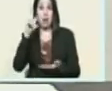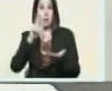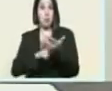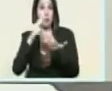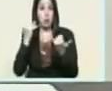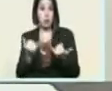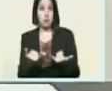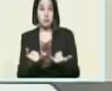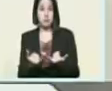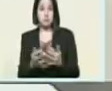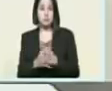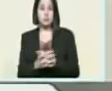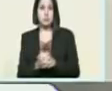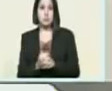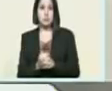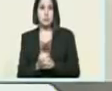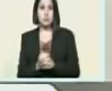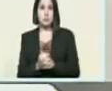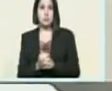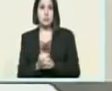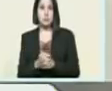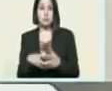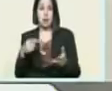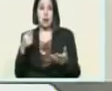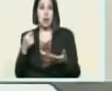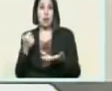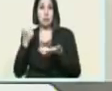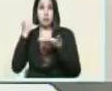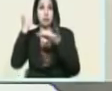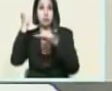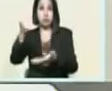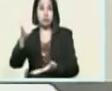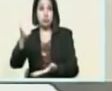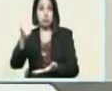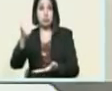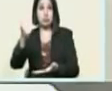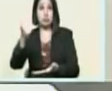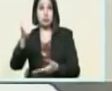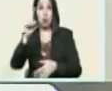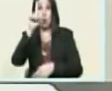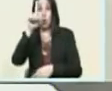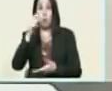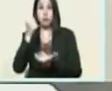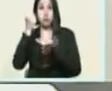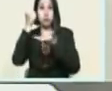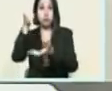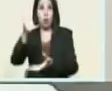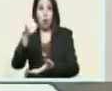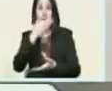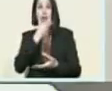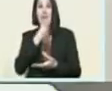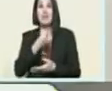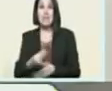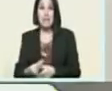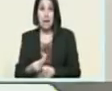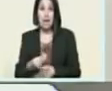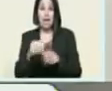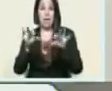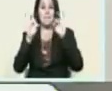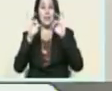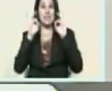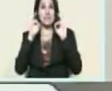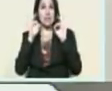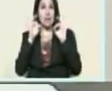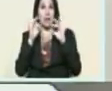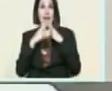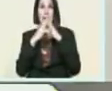aprobado los recursos para entregar un bono navideño